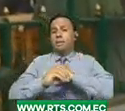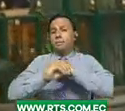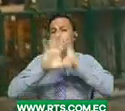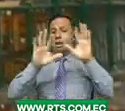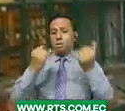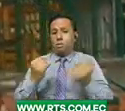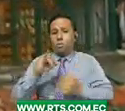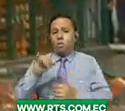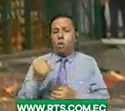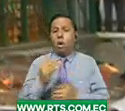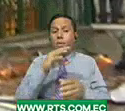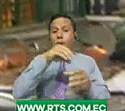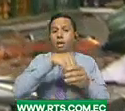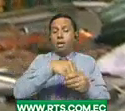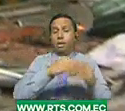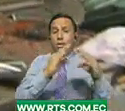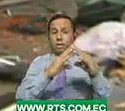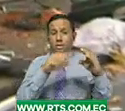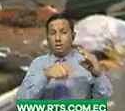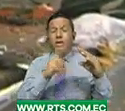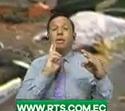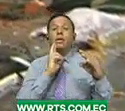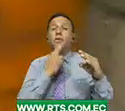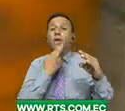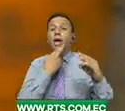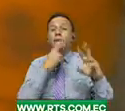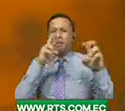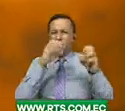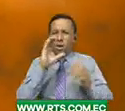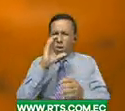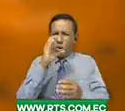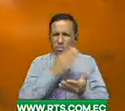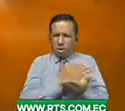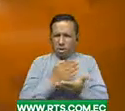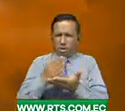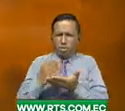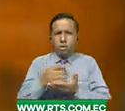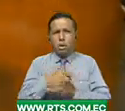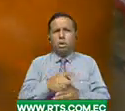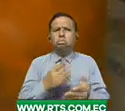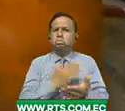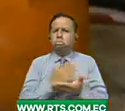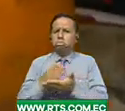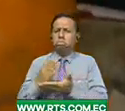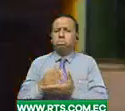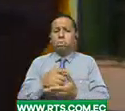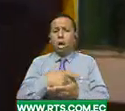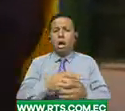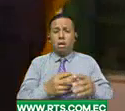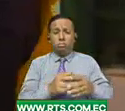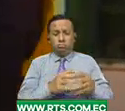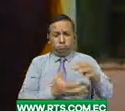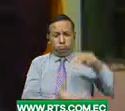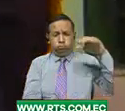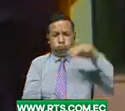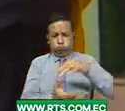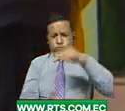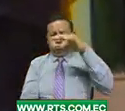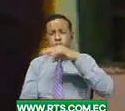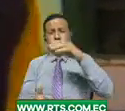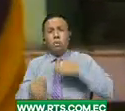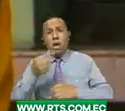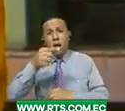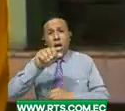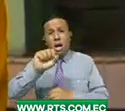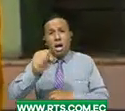jueves, en el interior de este restaurante de comida colombiana, donde habría iniciado todo. Y explotaron los tanques de gas de ahí y arriba se sintió súper feo.